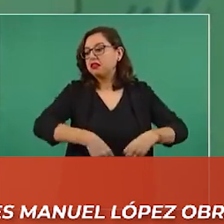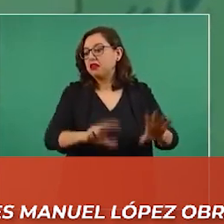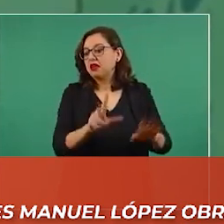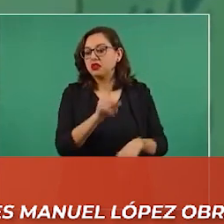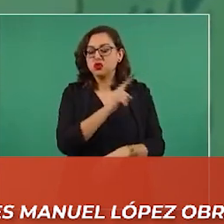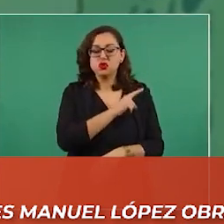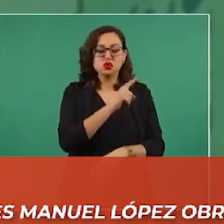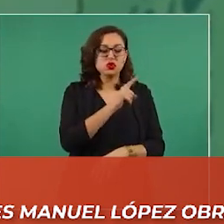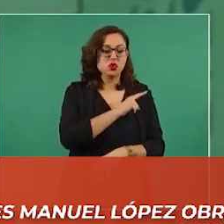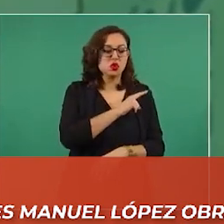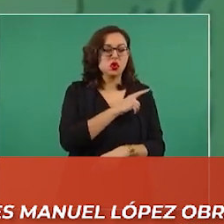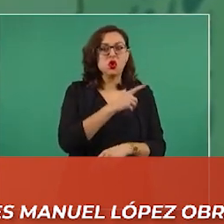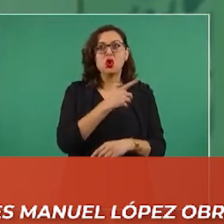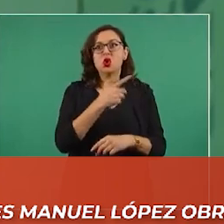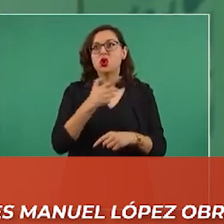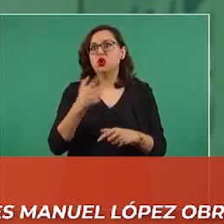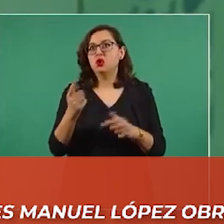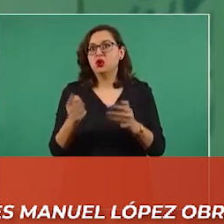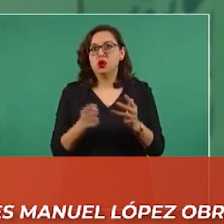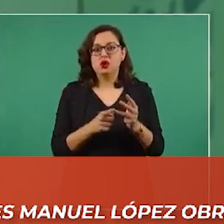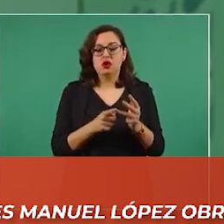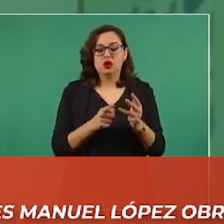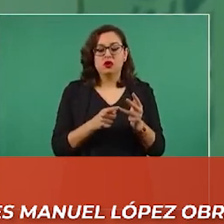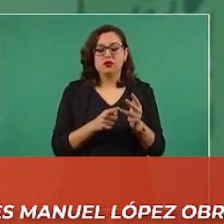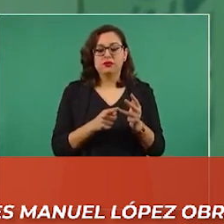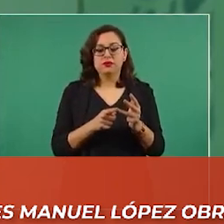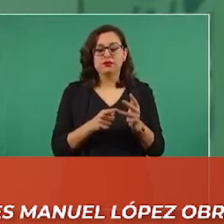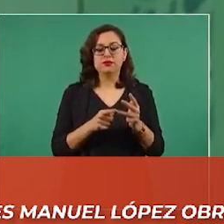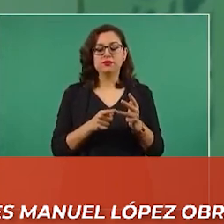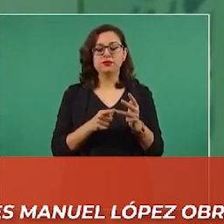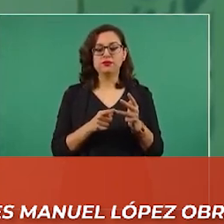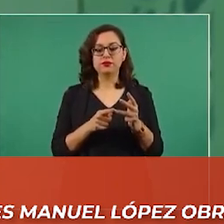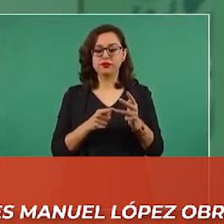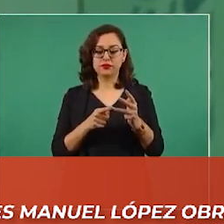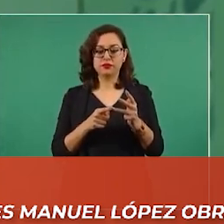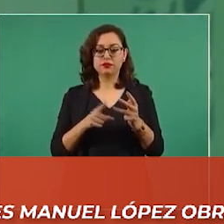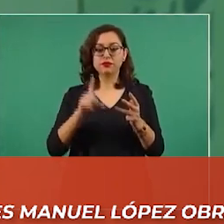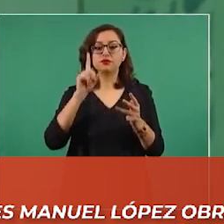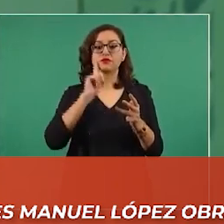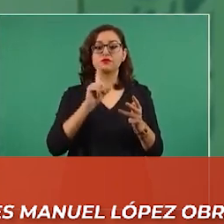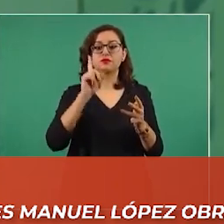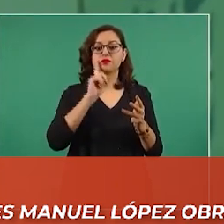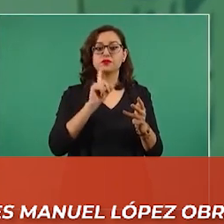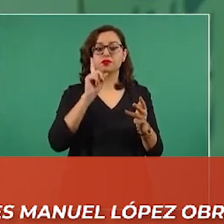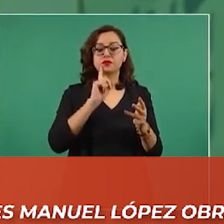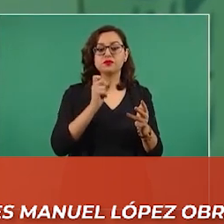que no se estaba apoyando a las madres